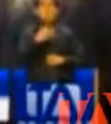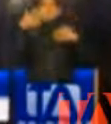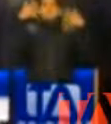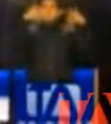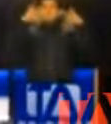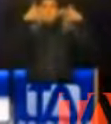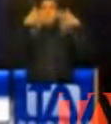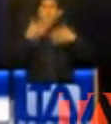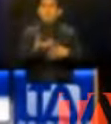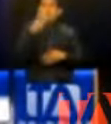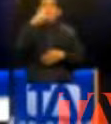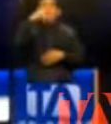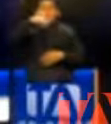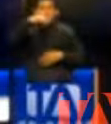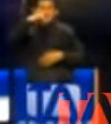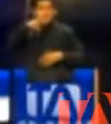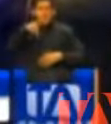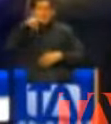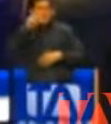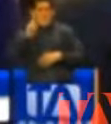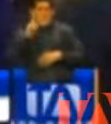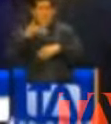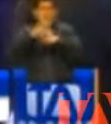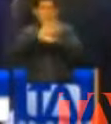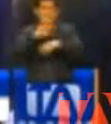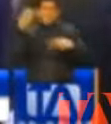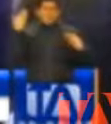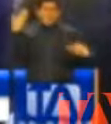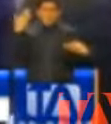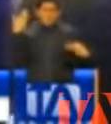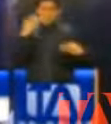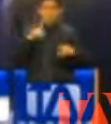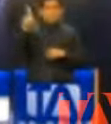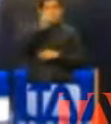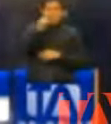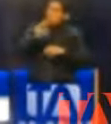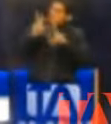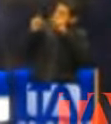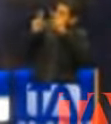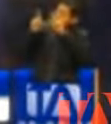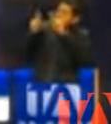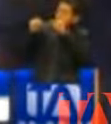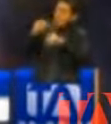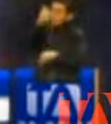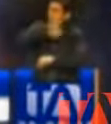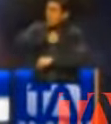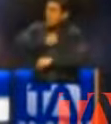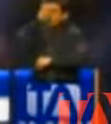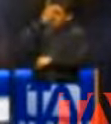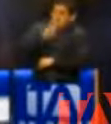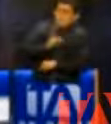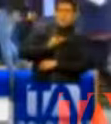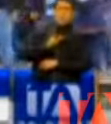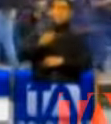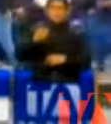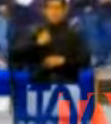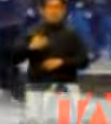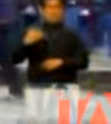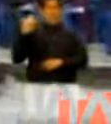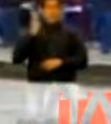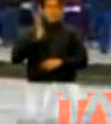que les mandaron son ex MPD. No, nada que ver, ellos siempre nos tomaron, que nosotros tomemos nuestras propias decisiones, porque nosotros nos criamos como